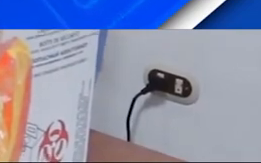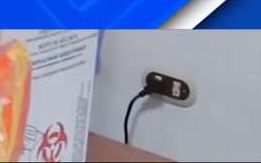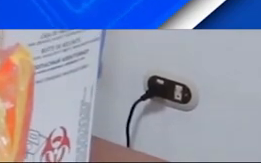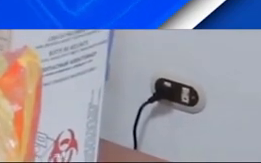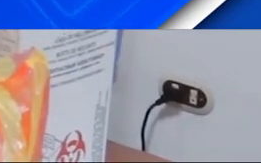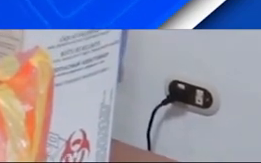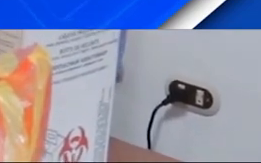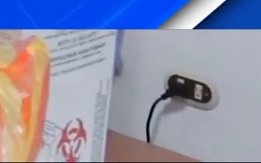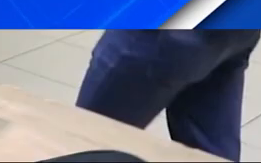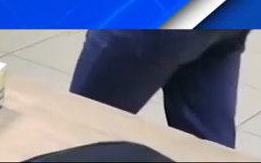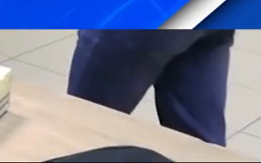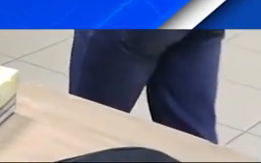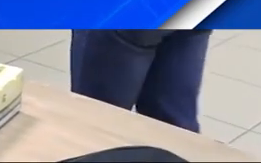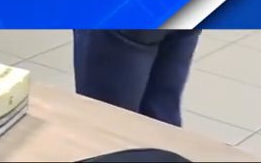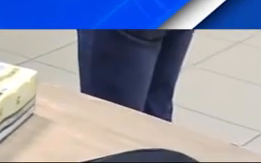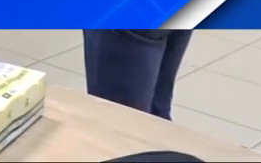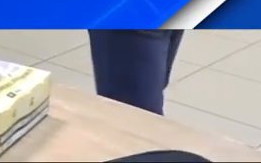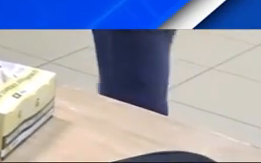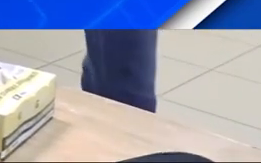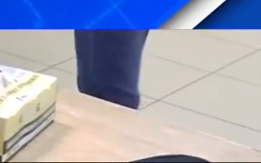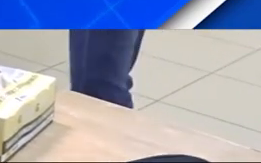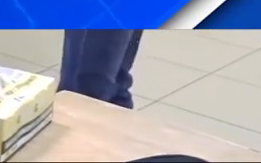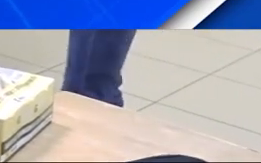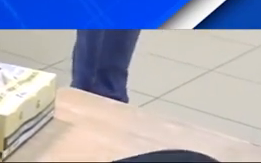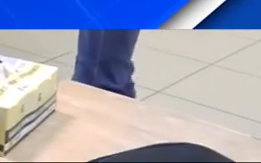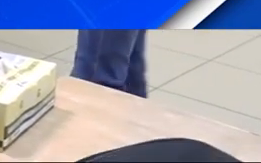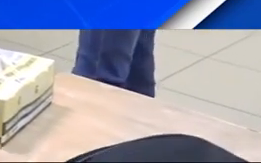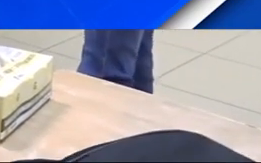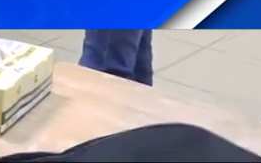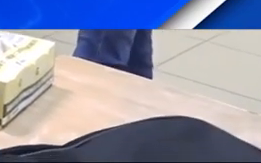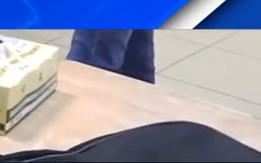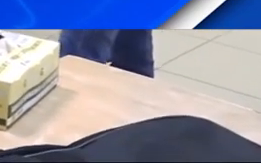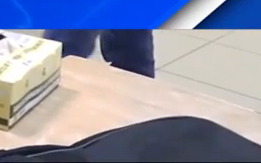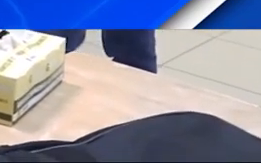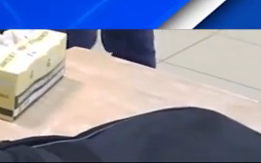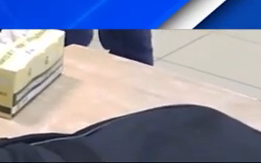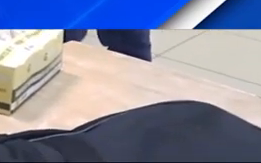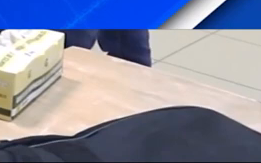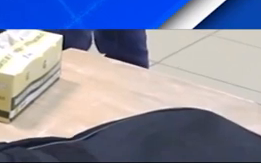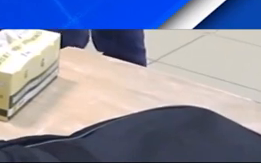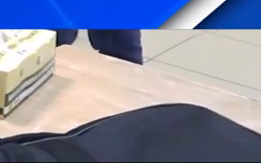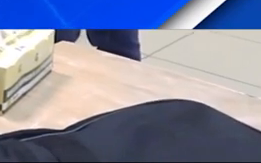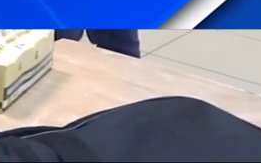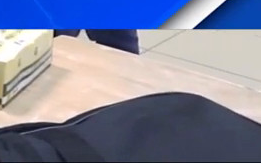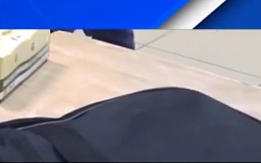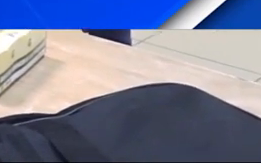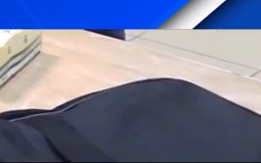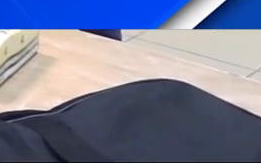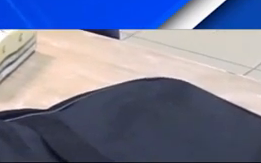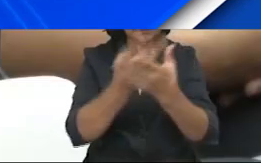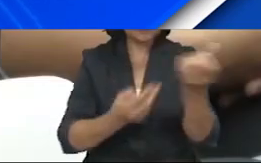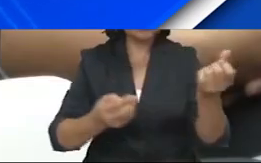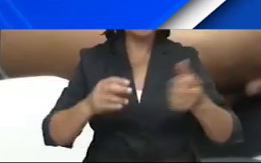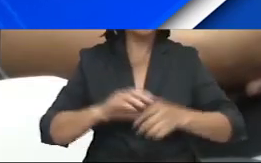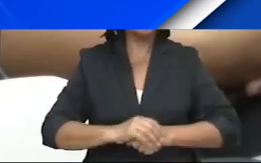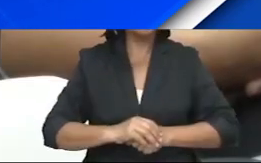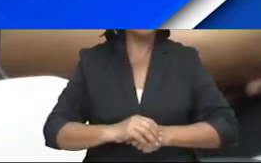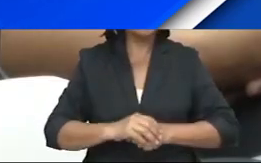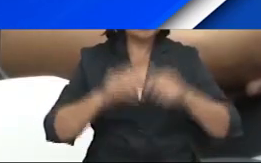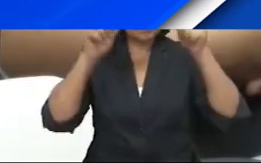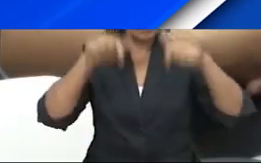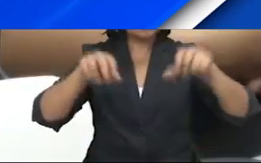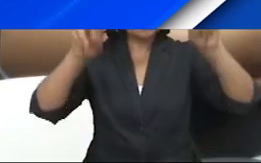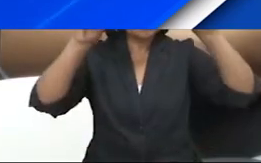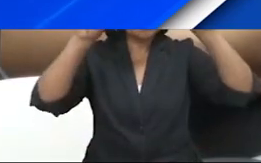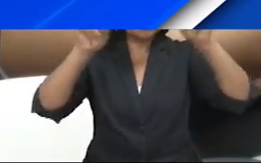las áreas fronterizas de ambos países para avanzar en la eliminación de dicha enfermedad. Mediante